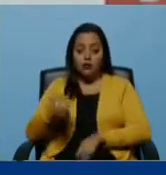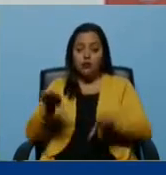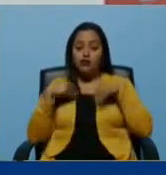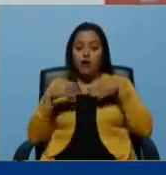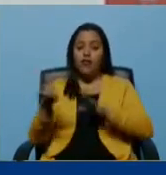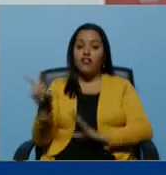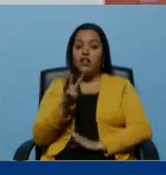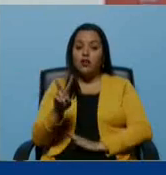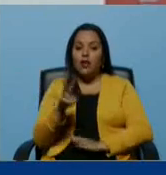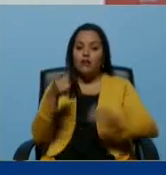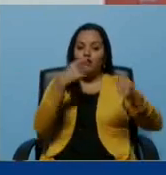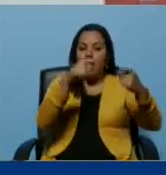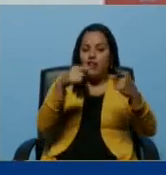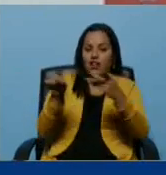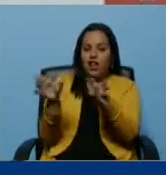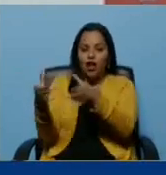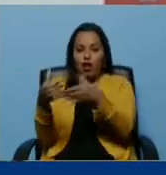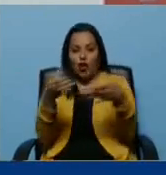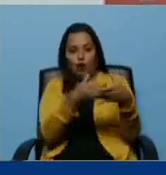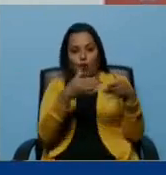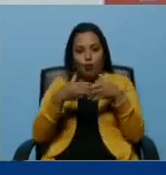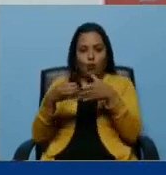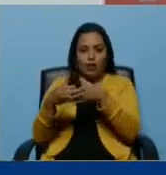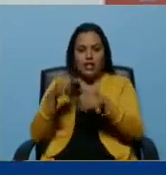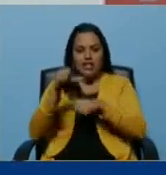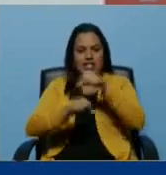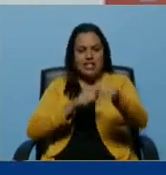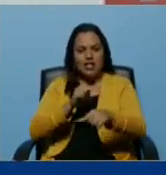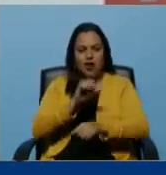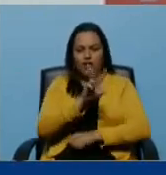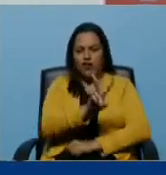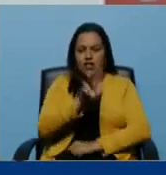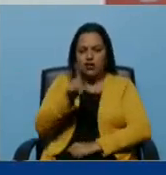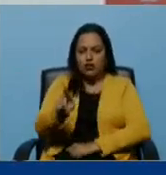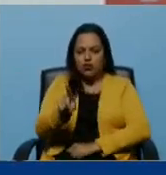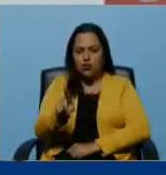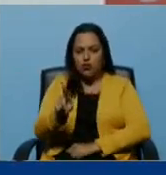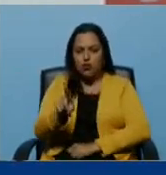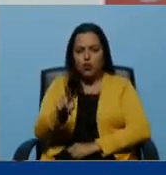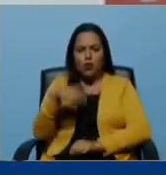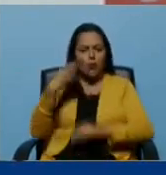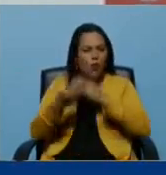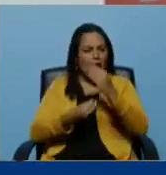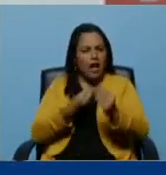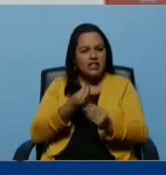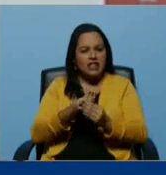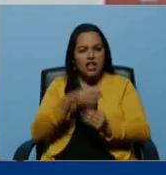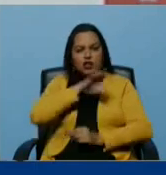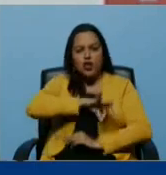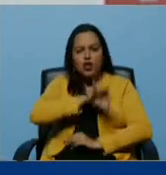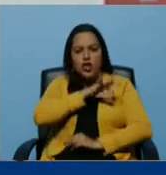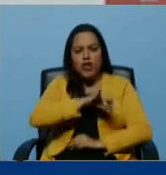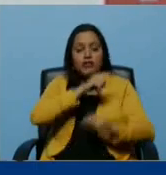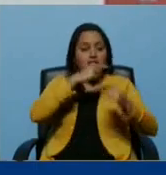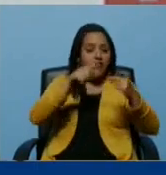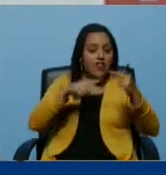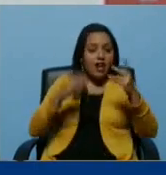Venezuela es muy diversa. El siglo XXI ha constituido sociedades muy